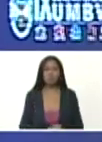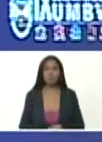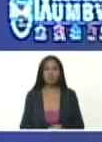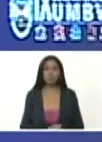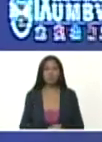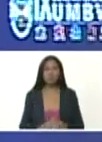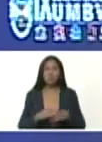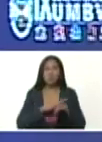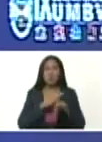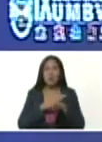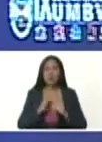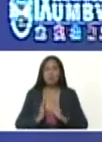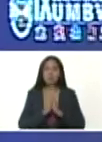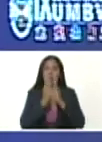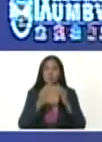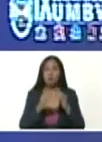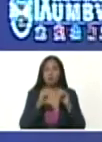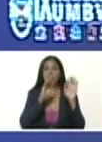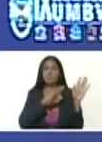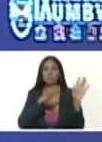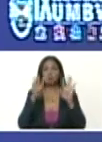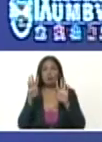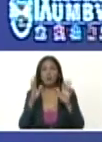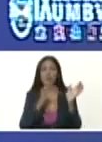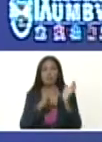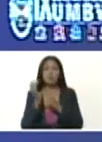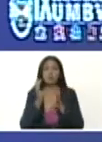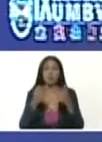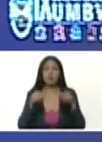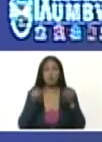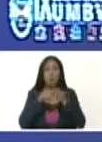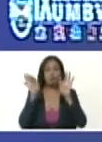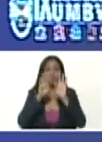un jueves santo, el 19 de abril,